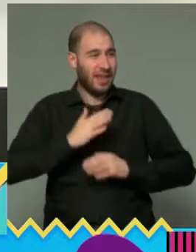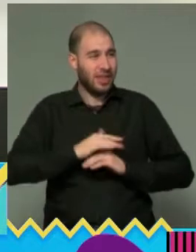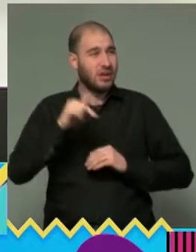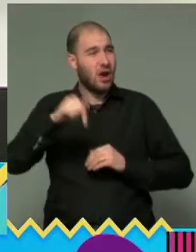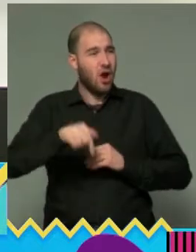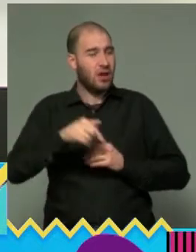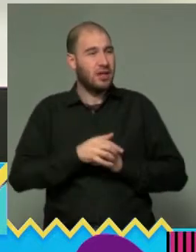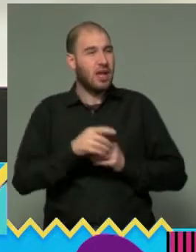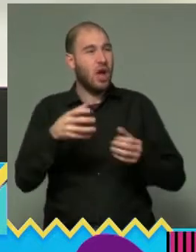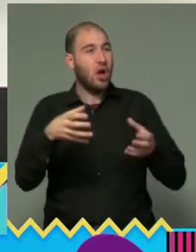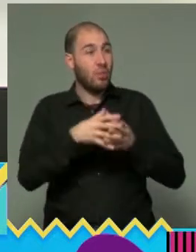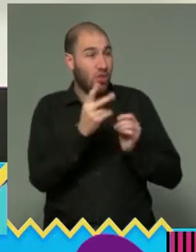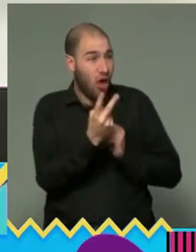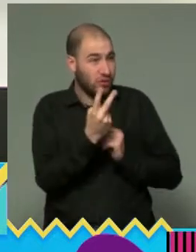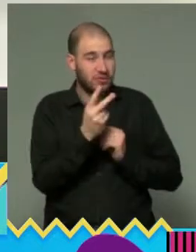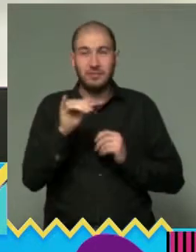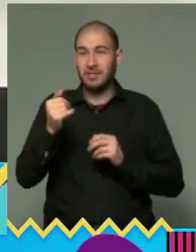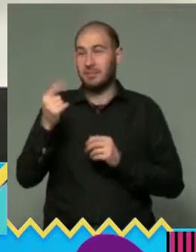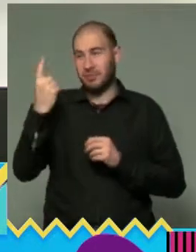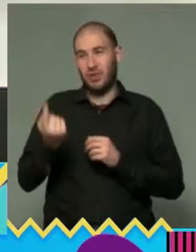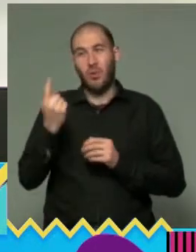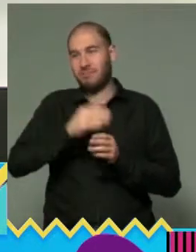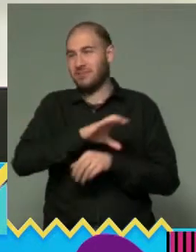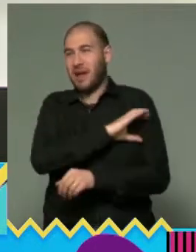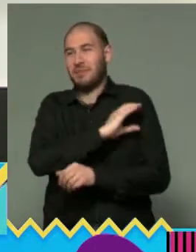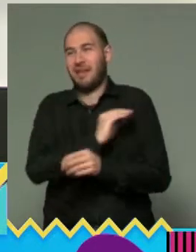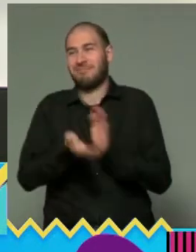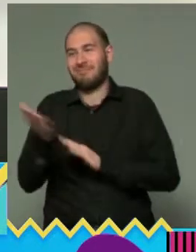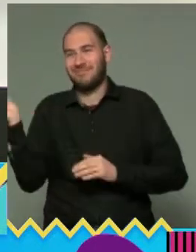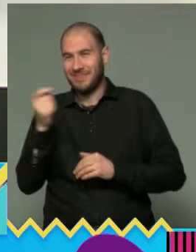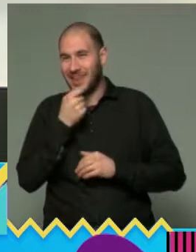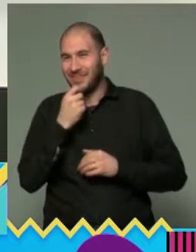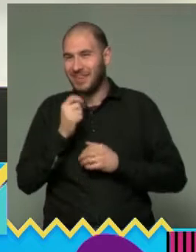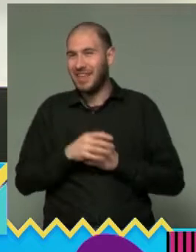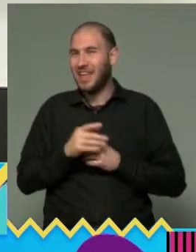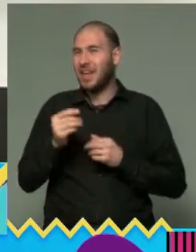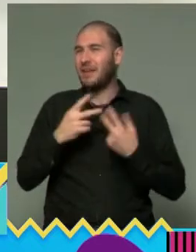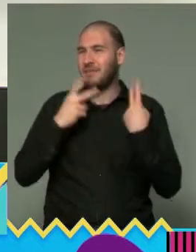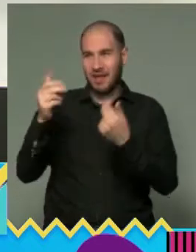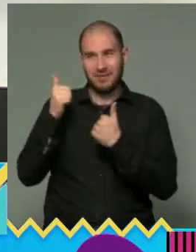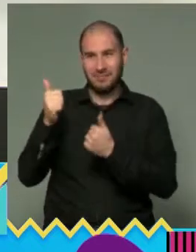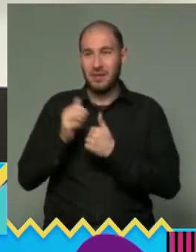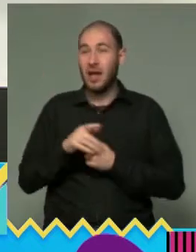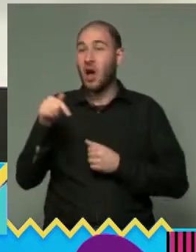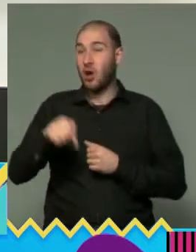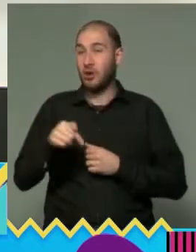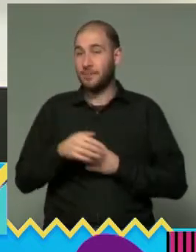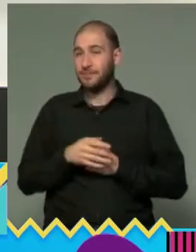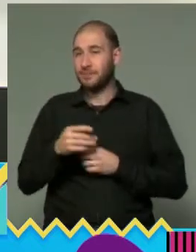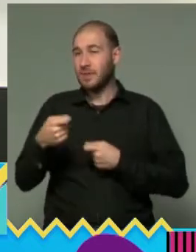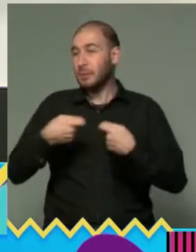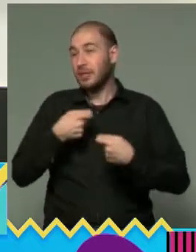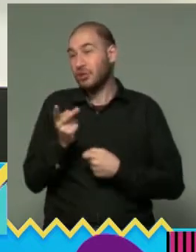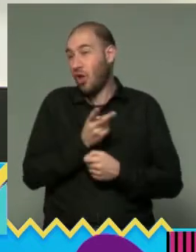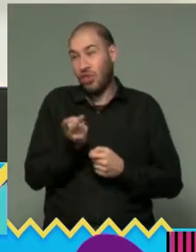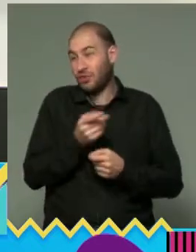hoy en un equipo de A2. Sí, se nos fue un capitán hoy. No tenemos un capitán, le deseamos buen viaje, pero bueno, hoy piloteamos los